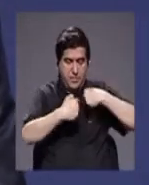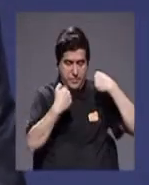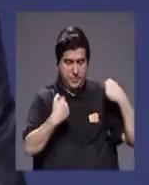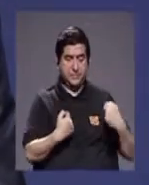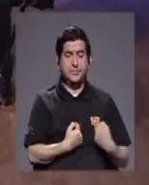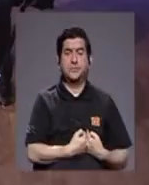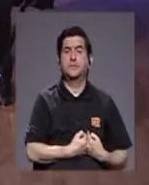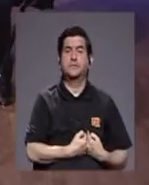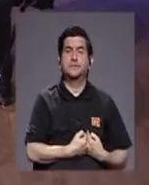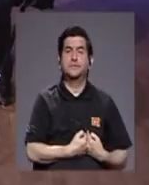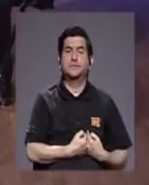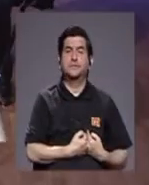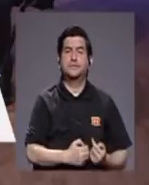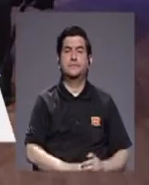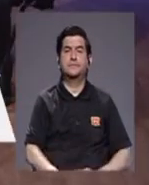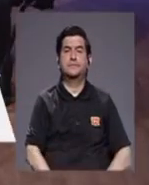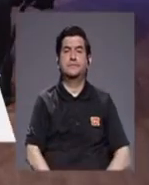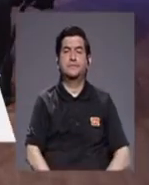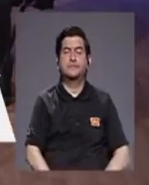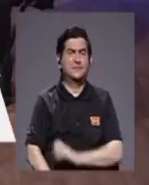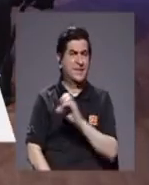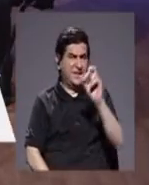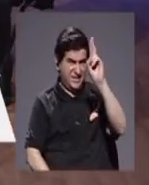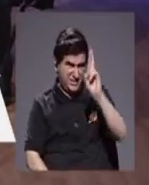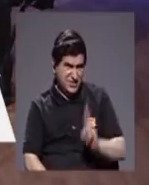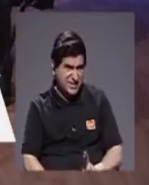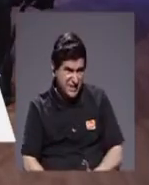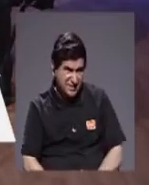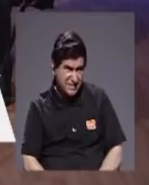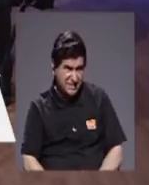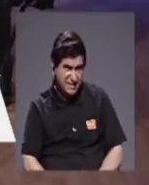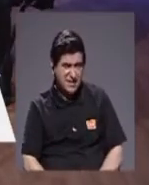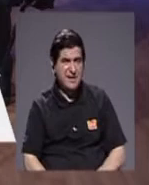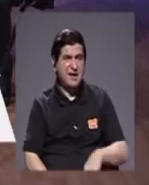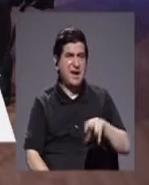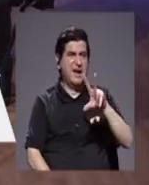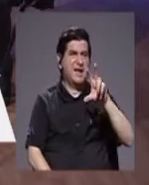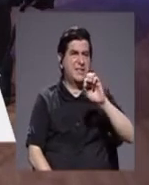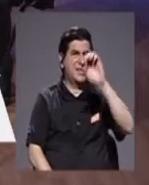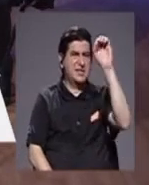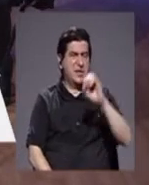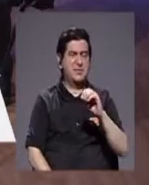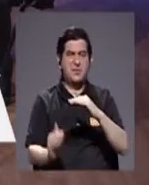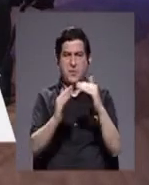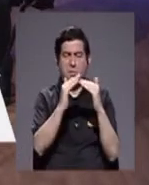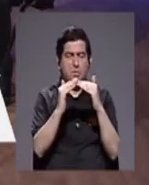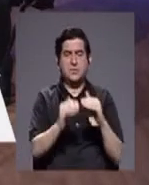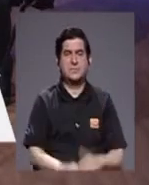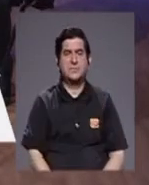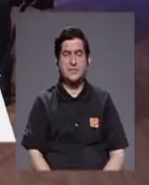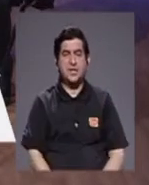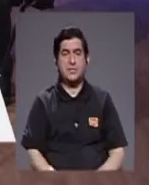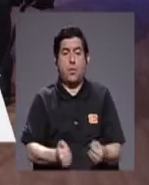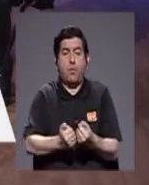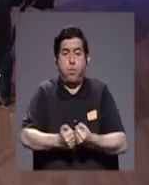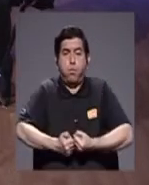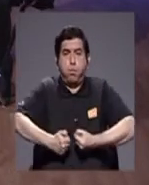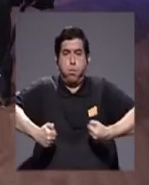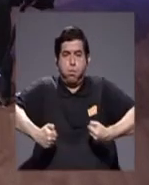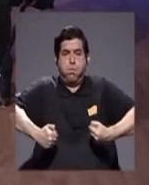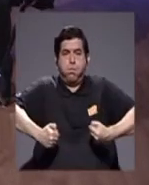cardiovasculares. En Costa Rica, más del 30% de la población padece obesidad,